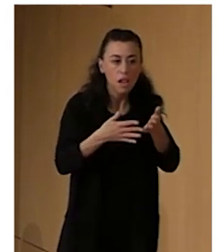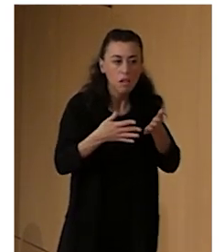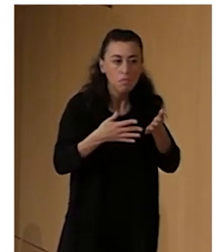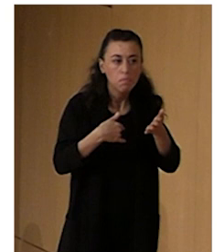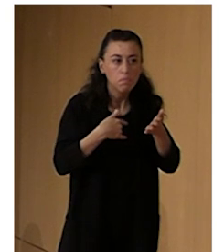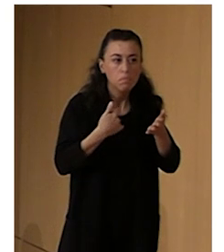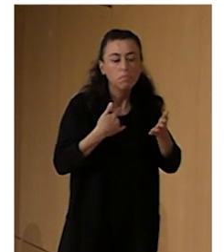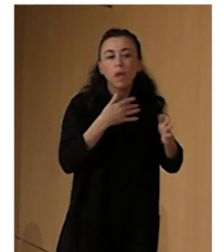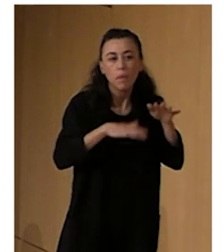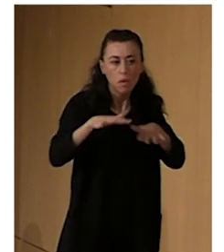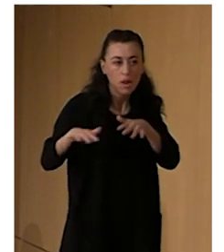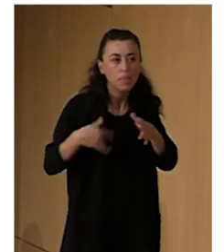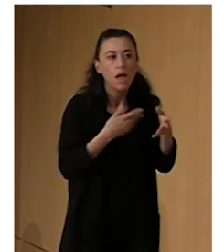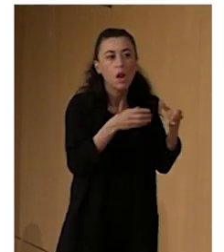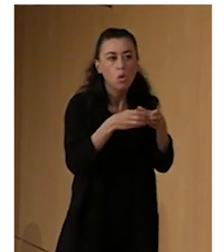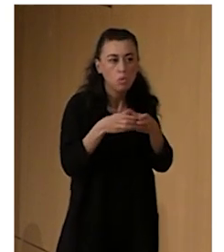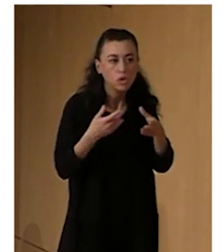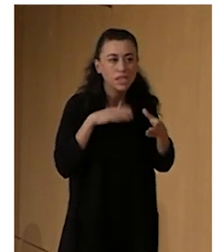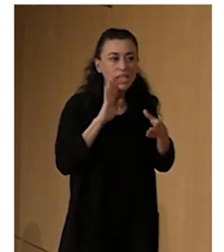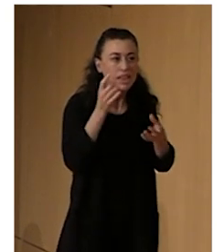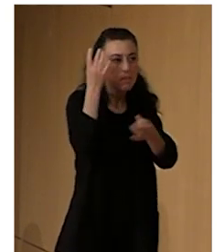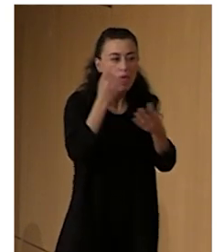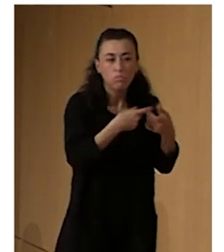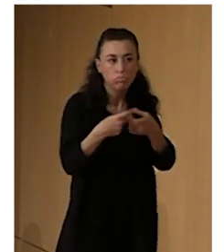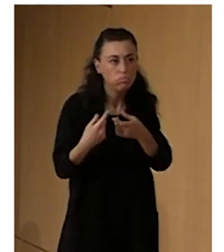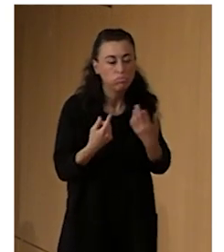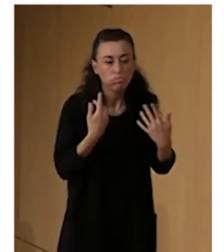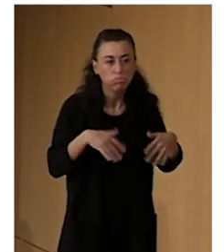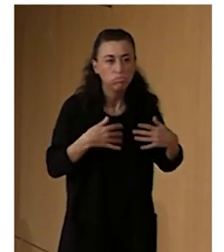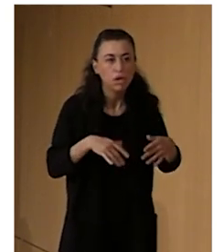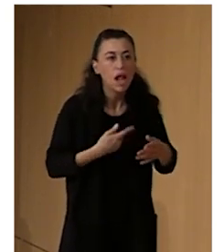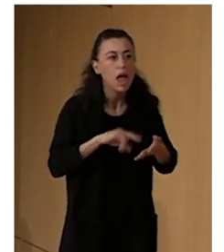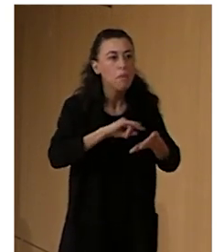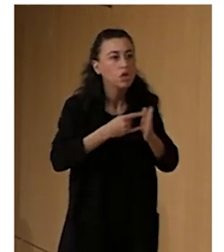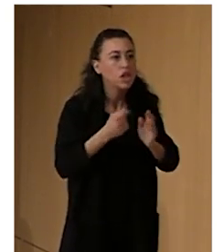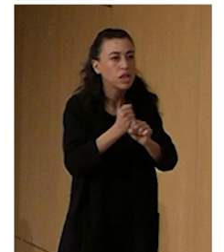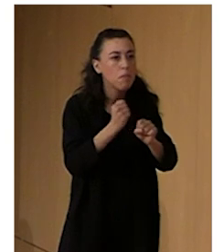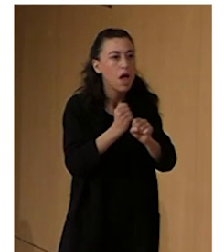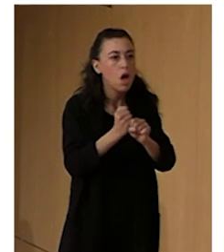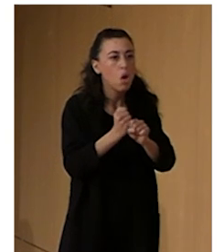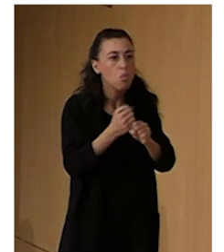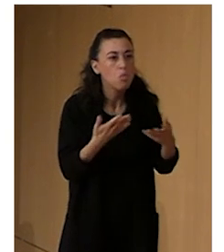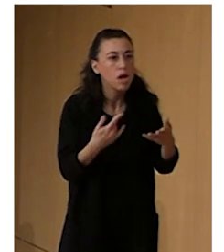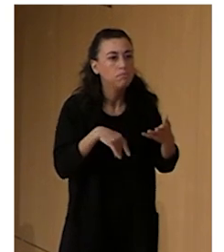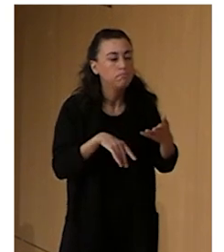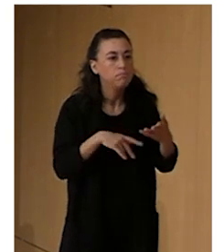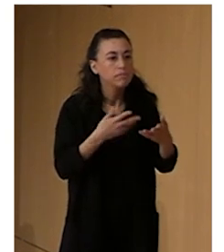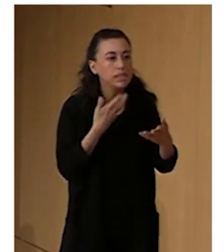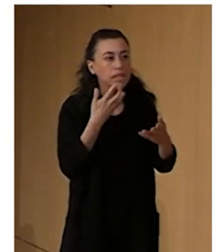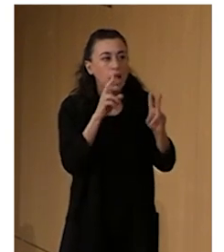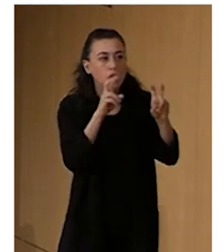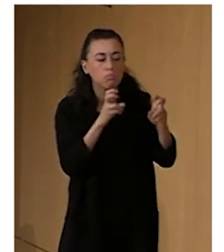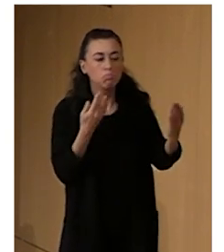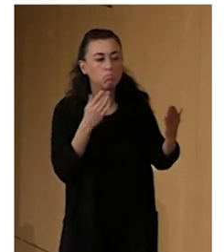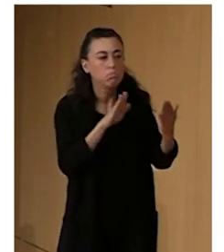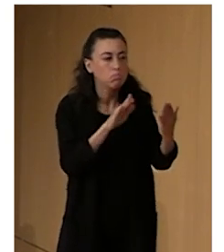los grupos que que han participado en esta actividad la metodología de trabajo es un poco la que comentamos no ante las obras un primer momento de de